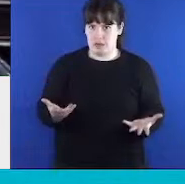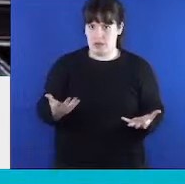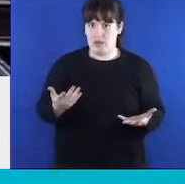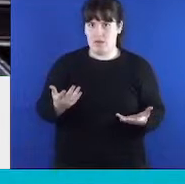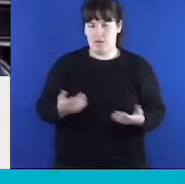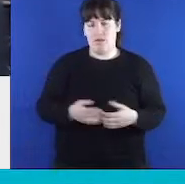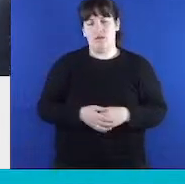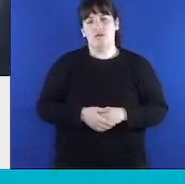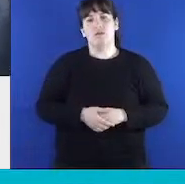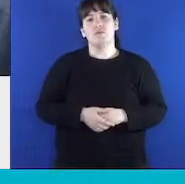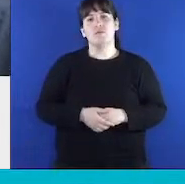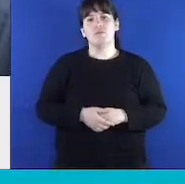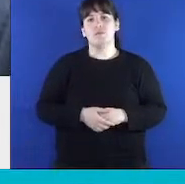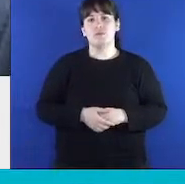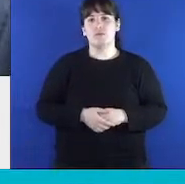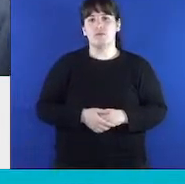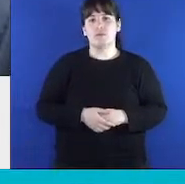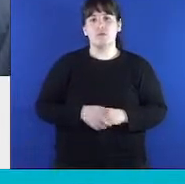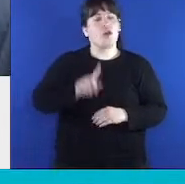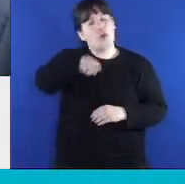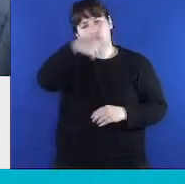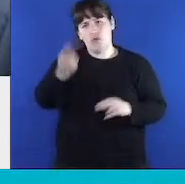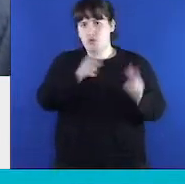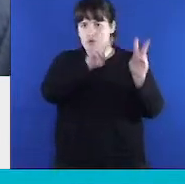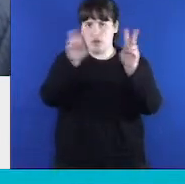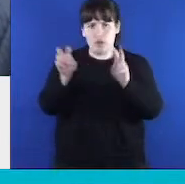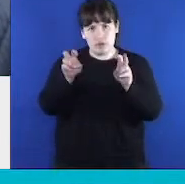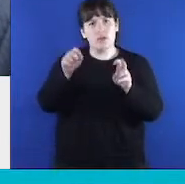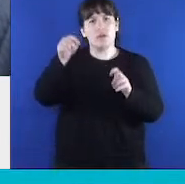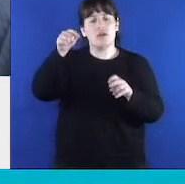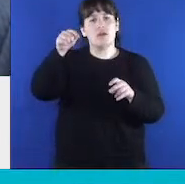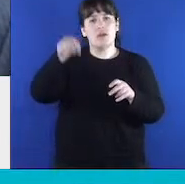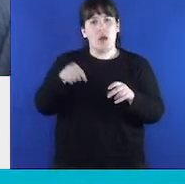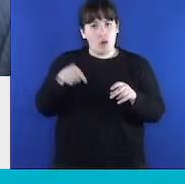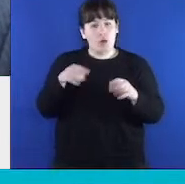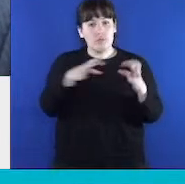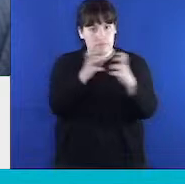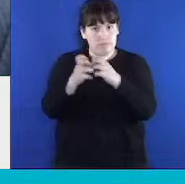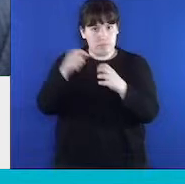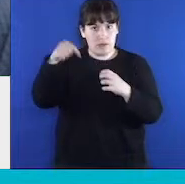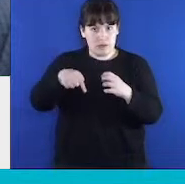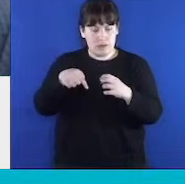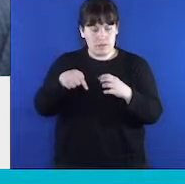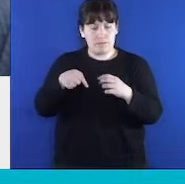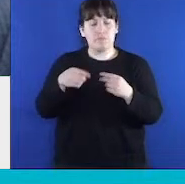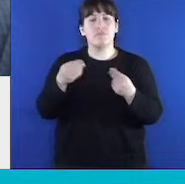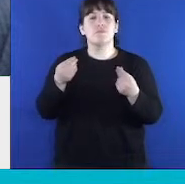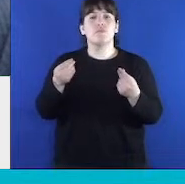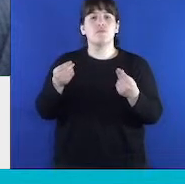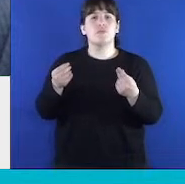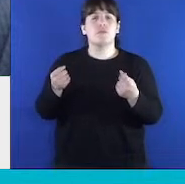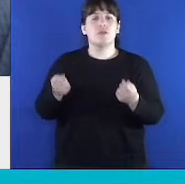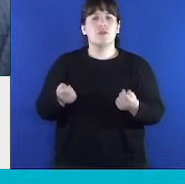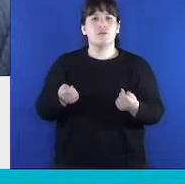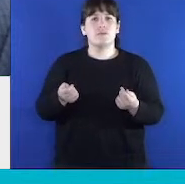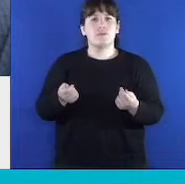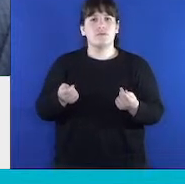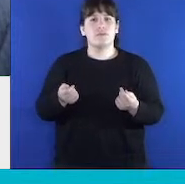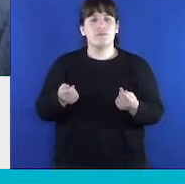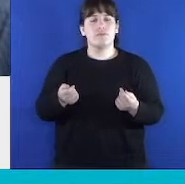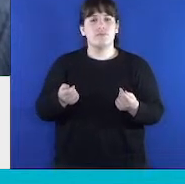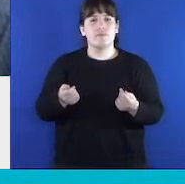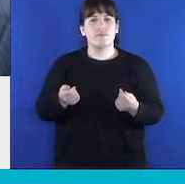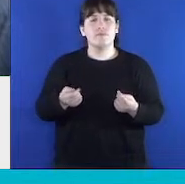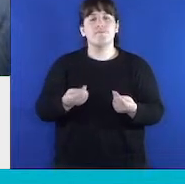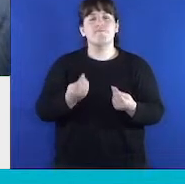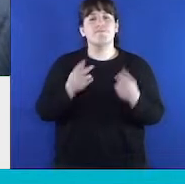Otras cuestiones que hemos tratado en esta sesión tienen que ver con esta cuestión